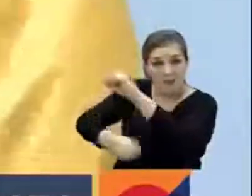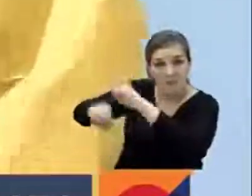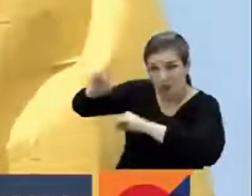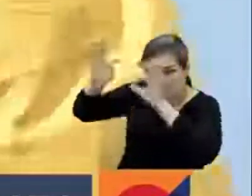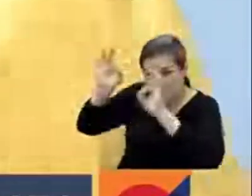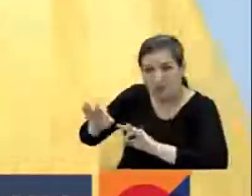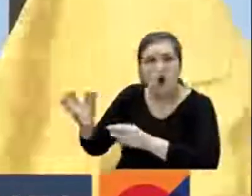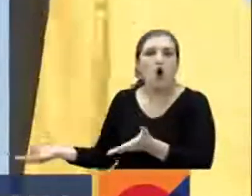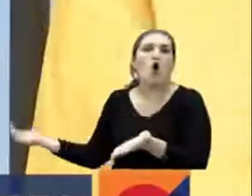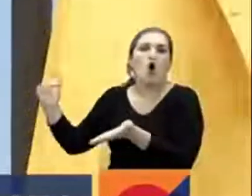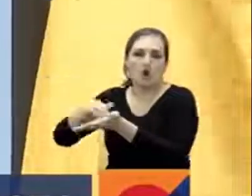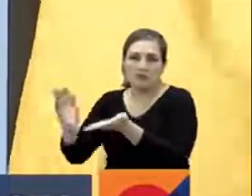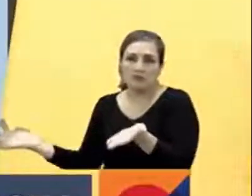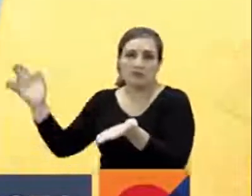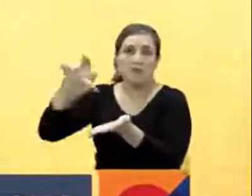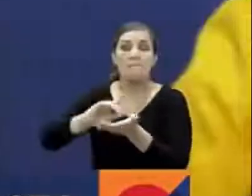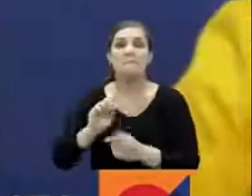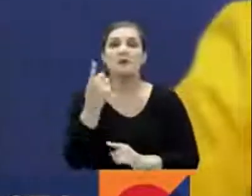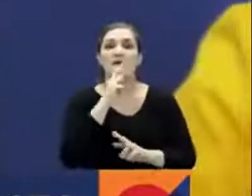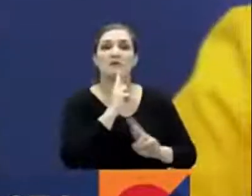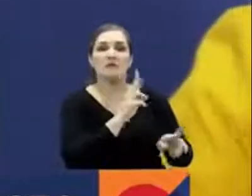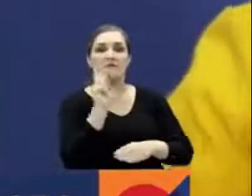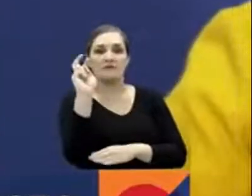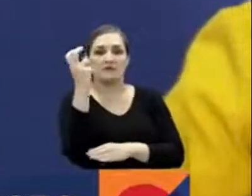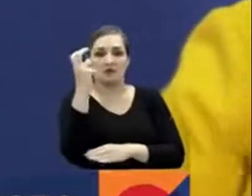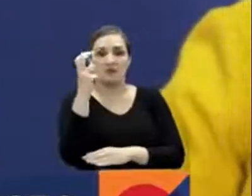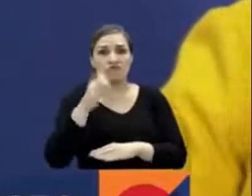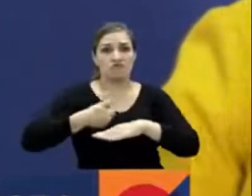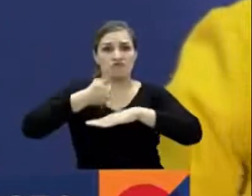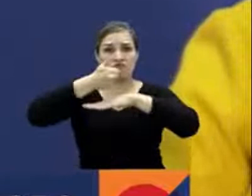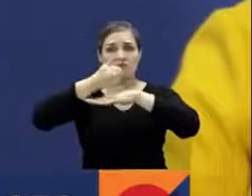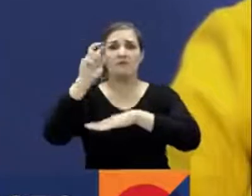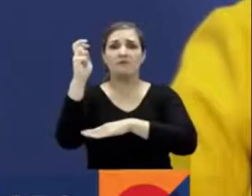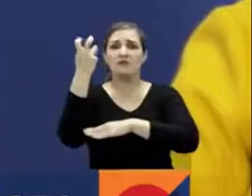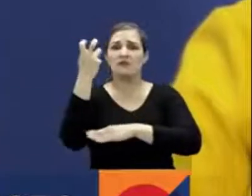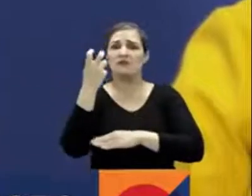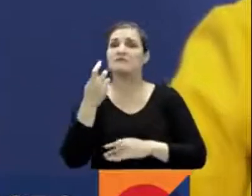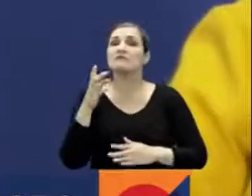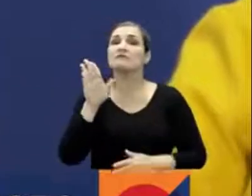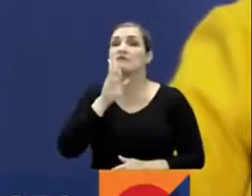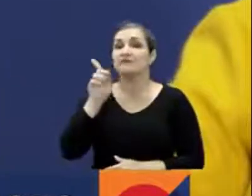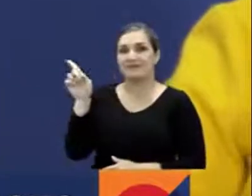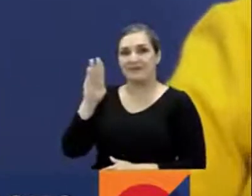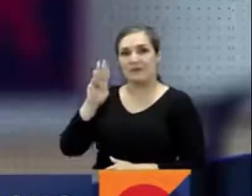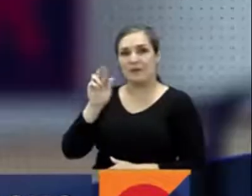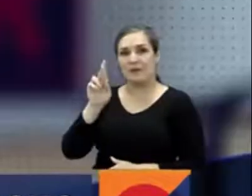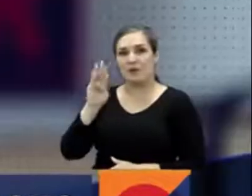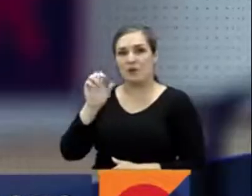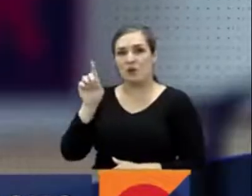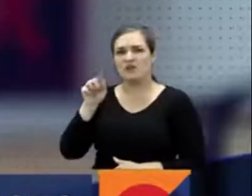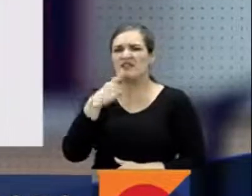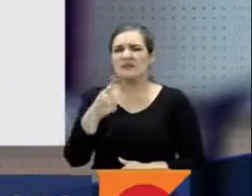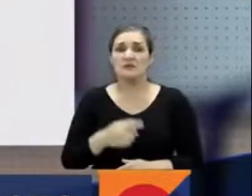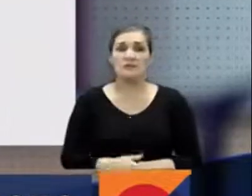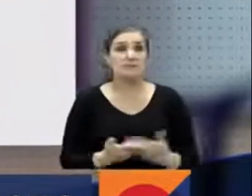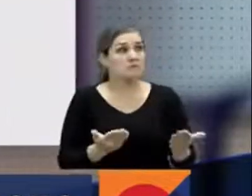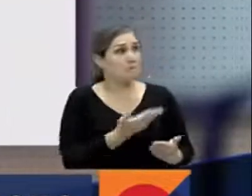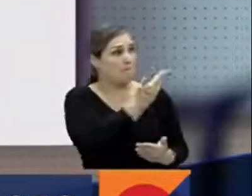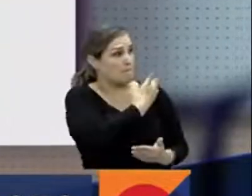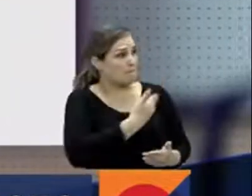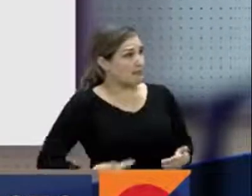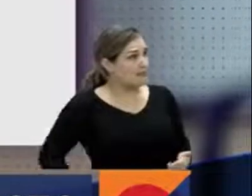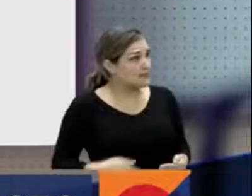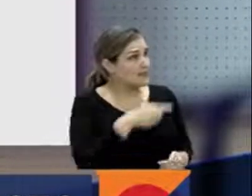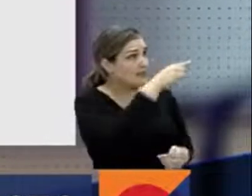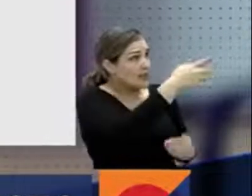La primera en responder fue la Fiscalía. El jefe del ente acusador, Francisco Barbosa, aseguró: si el presidente electo quiere